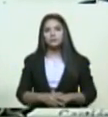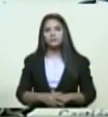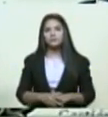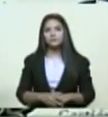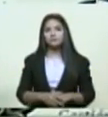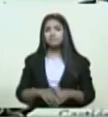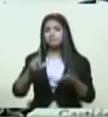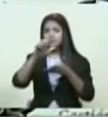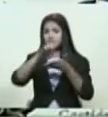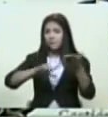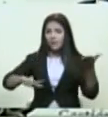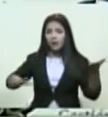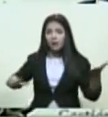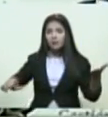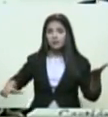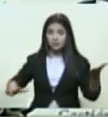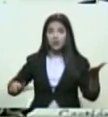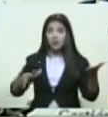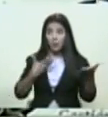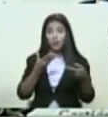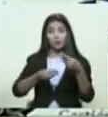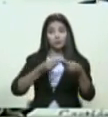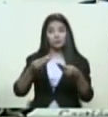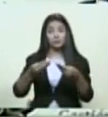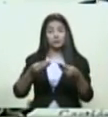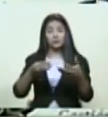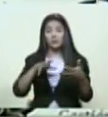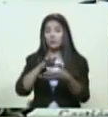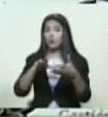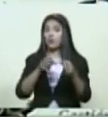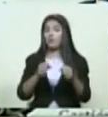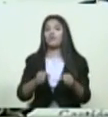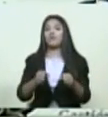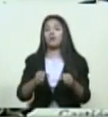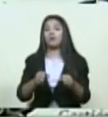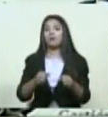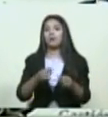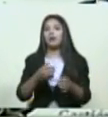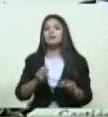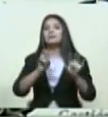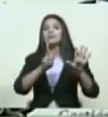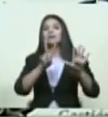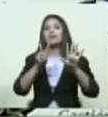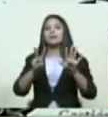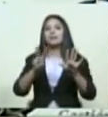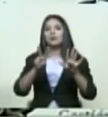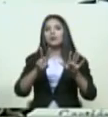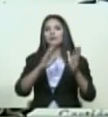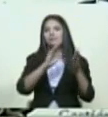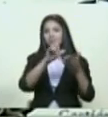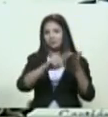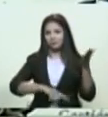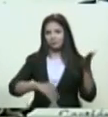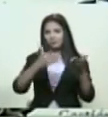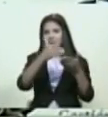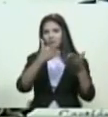lista preliminar de casos que pudieran generar este conflicto y competencia es de 72 causas,